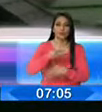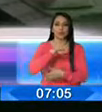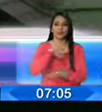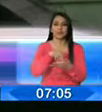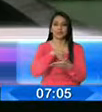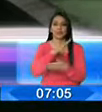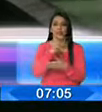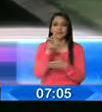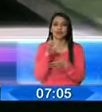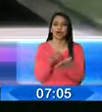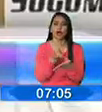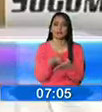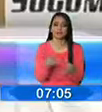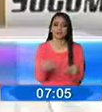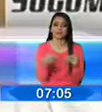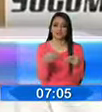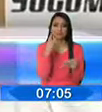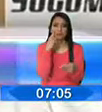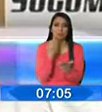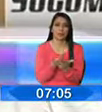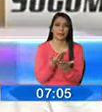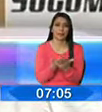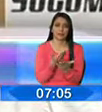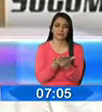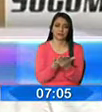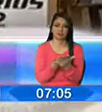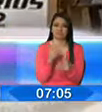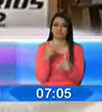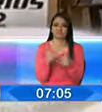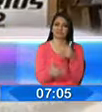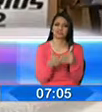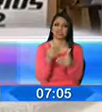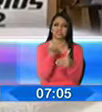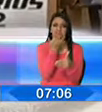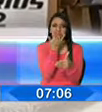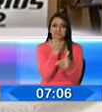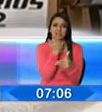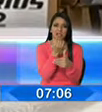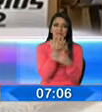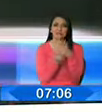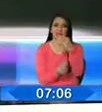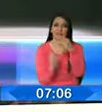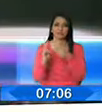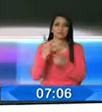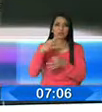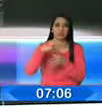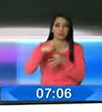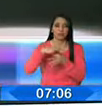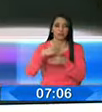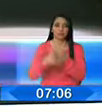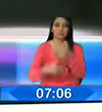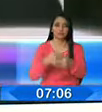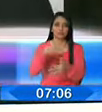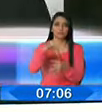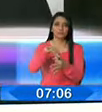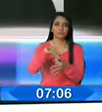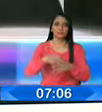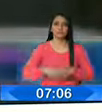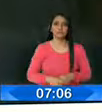hojas que serían las supuestas pruebas de las inconsistencias que habrían hallado en el proceso electoral de la segunda vuelta. Entre ellos,